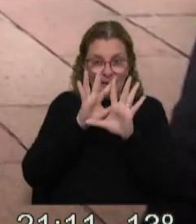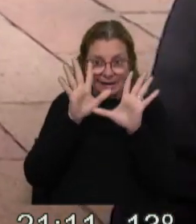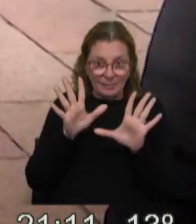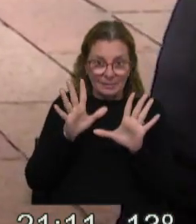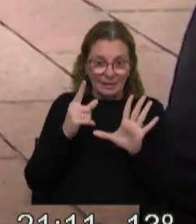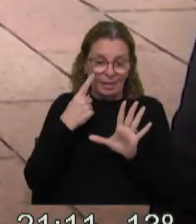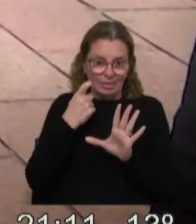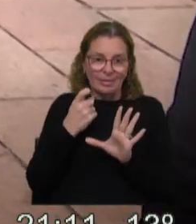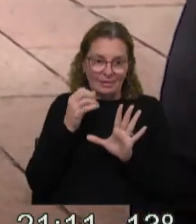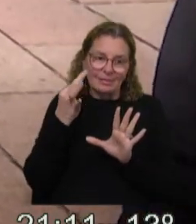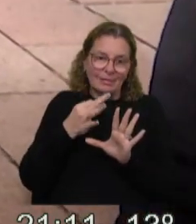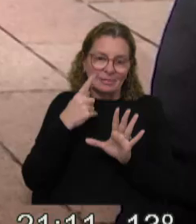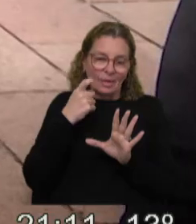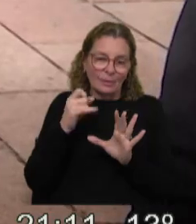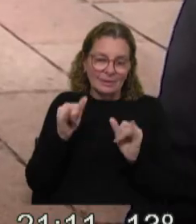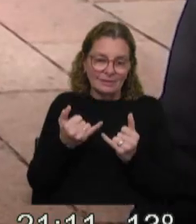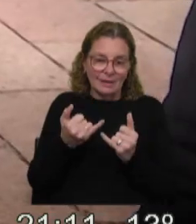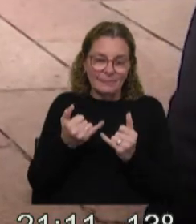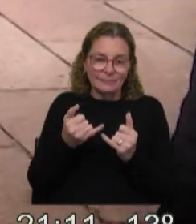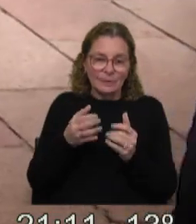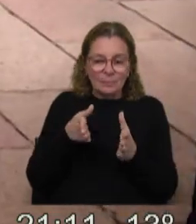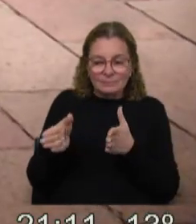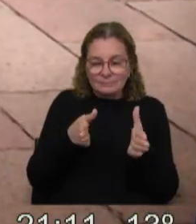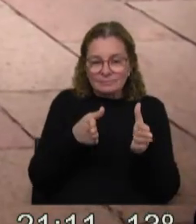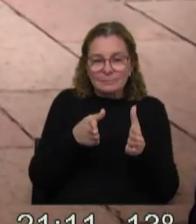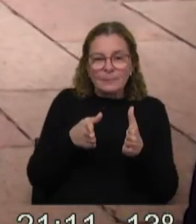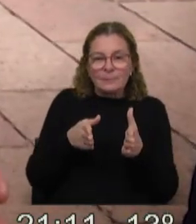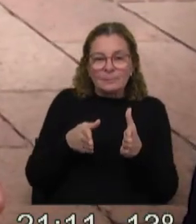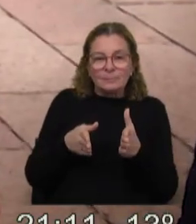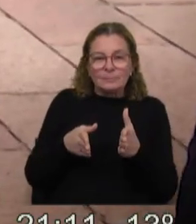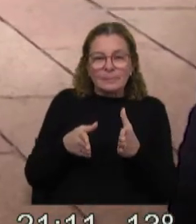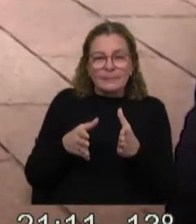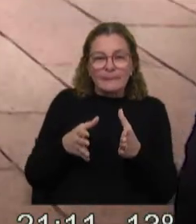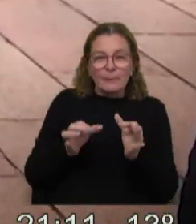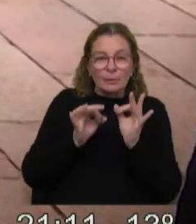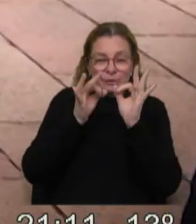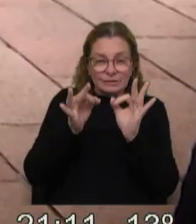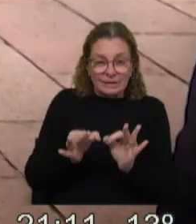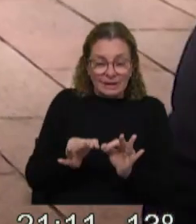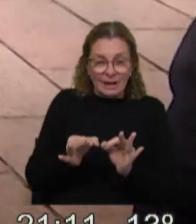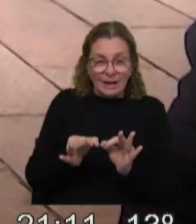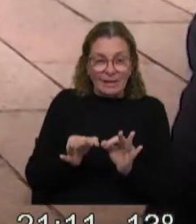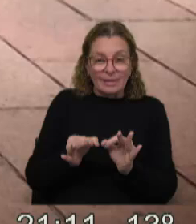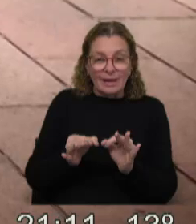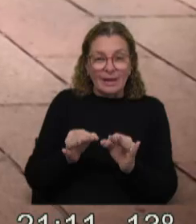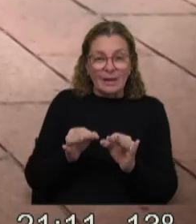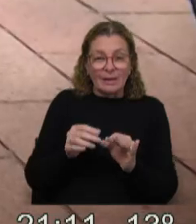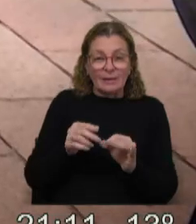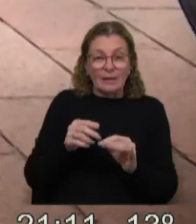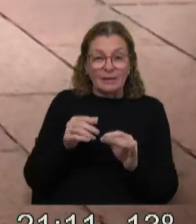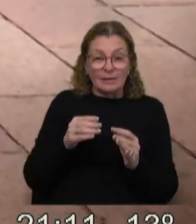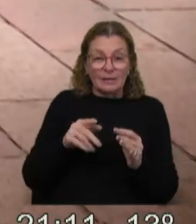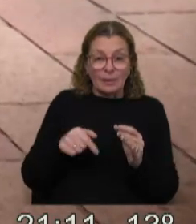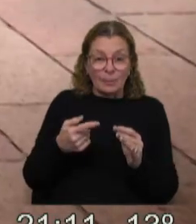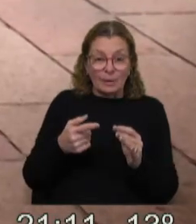obvia. Bueno, una vez que conformamos el repertorio, pusimos un lugar de llegada, un lugar de recepción, de arribo, de partida